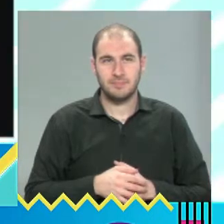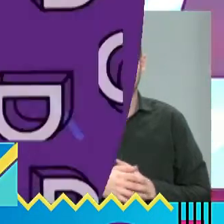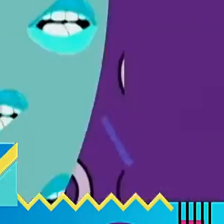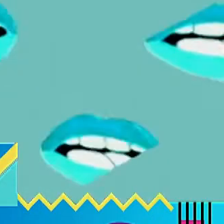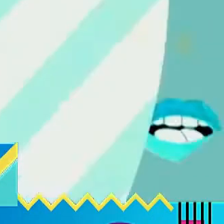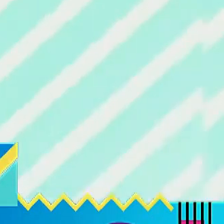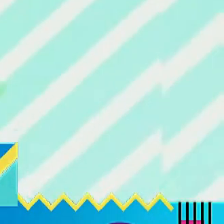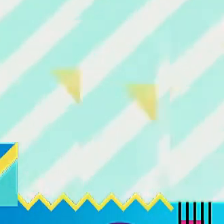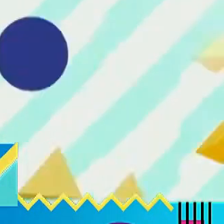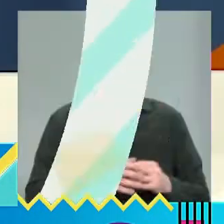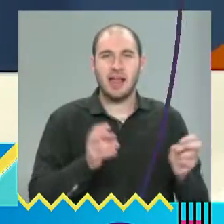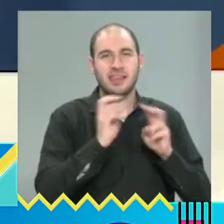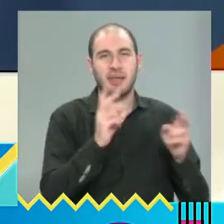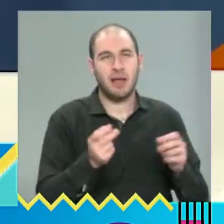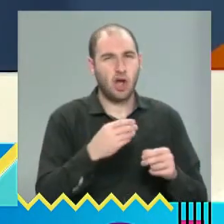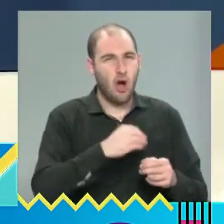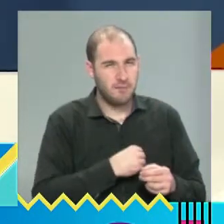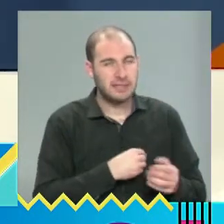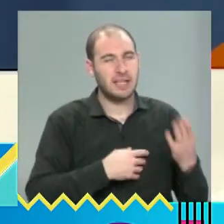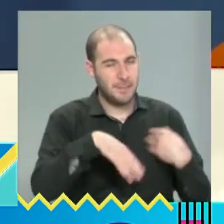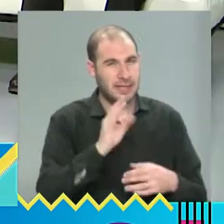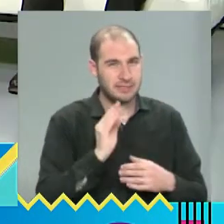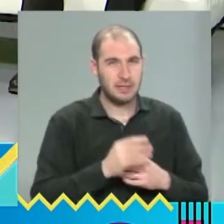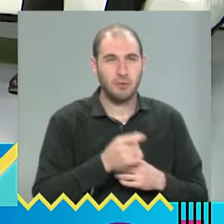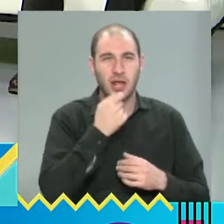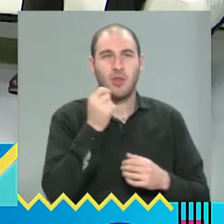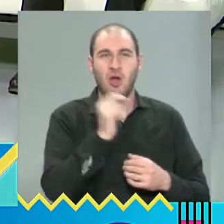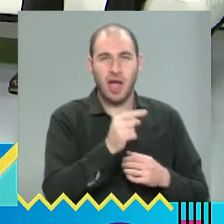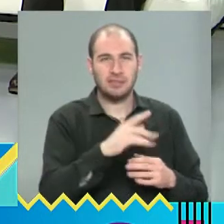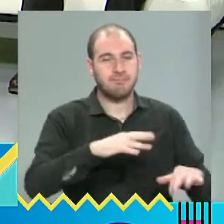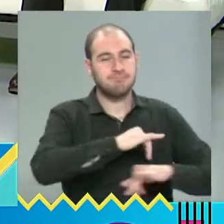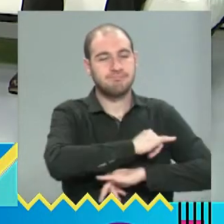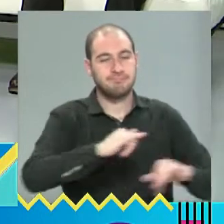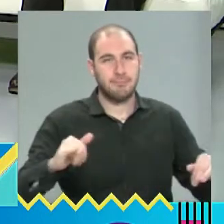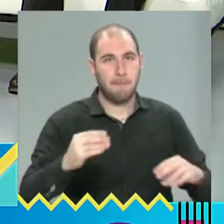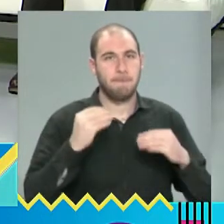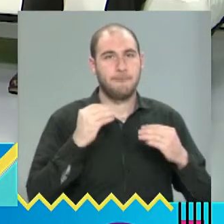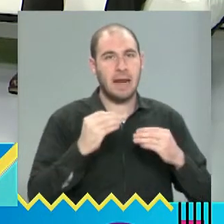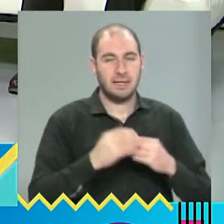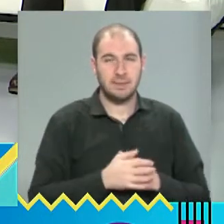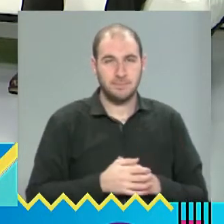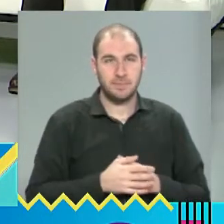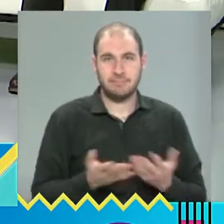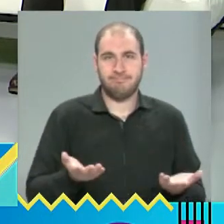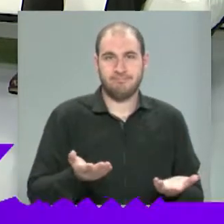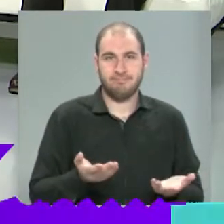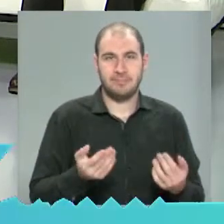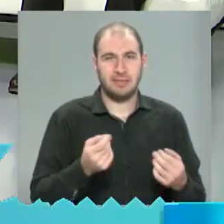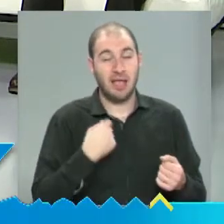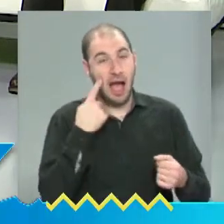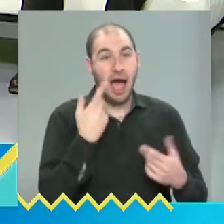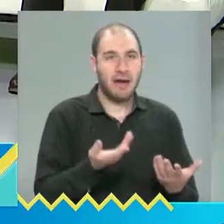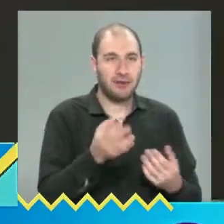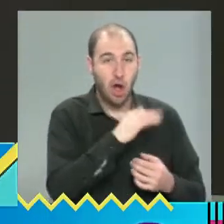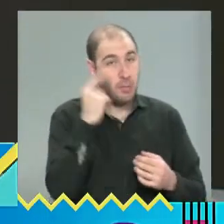en términos de recuperar esa credibilidad en algún punto, digo, si ese sería un mensaje para poder... No sé, Jorge, lo estoy tirando a ver cuál